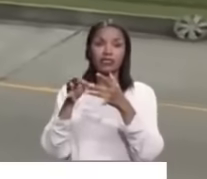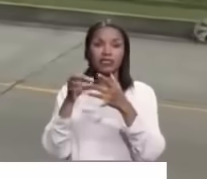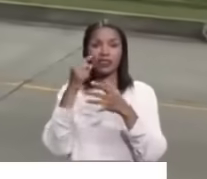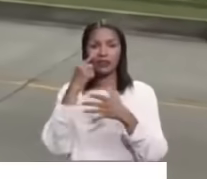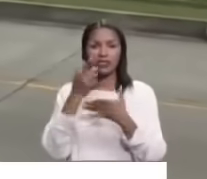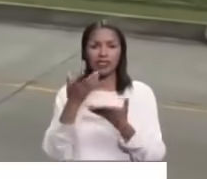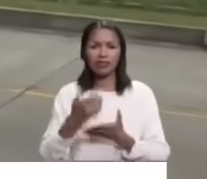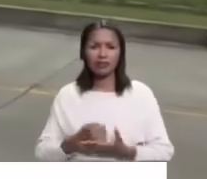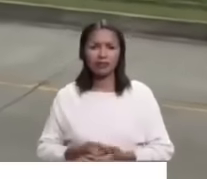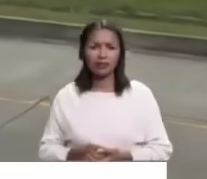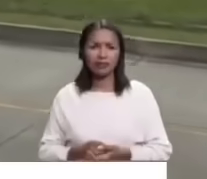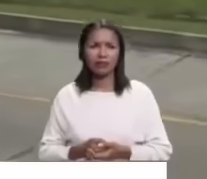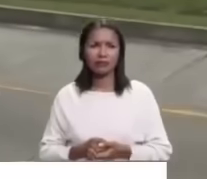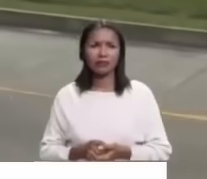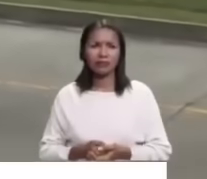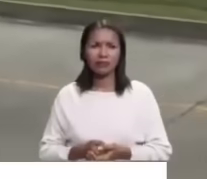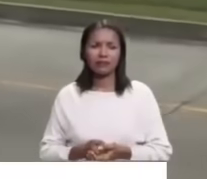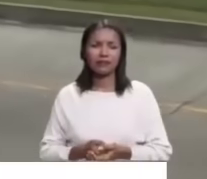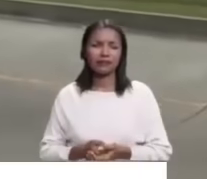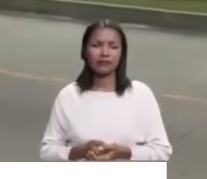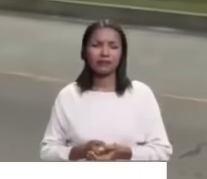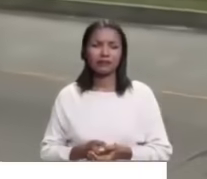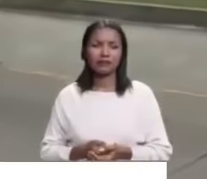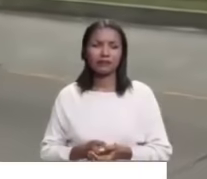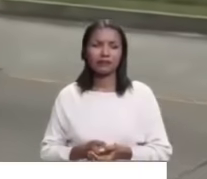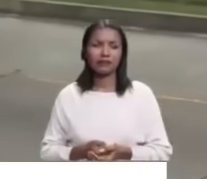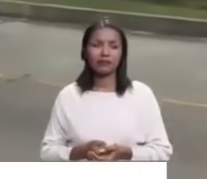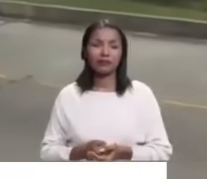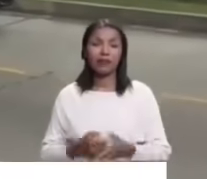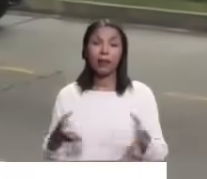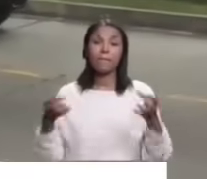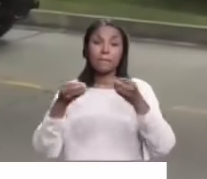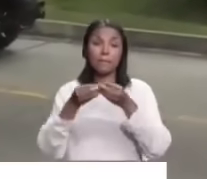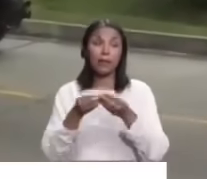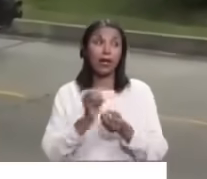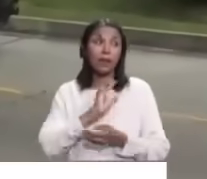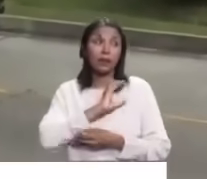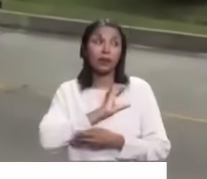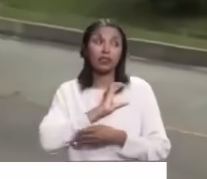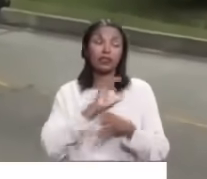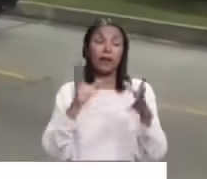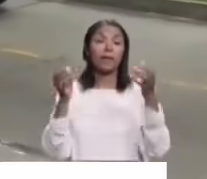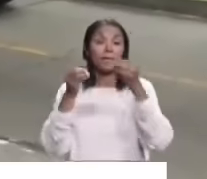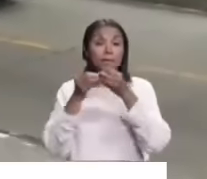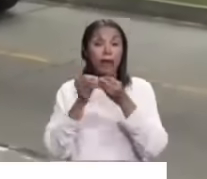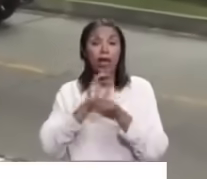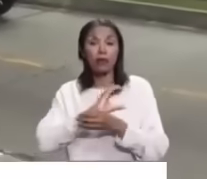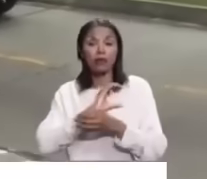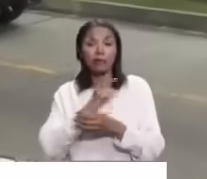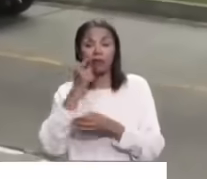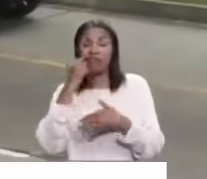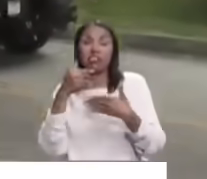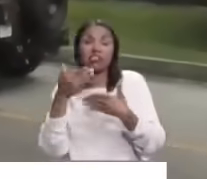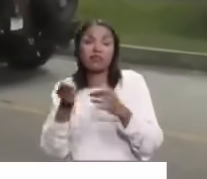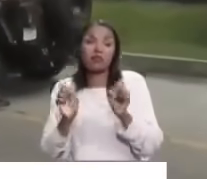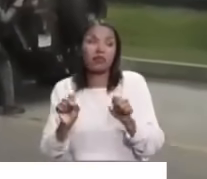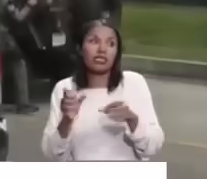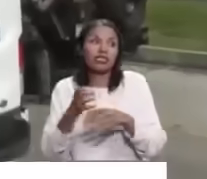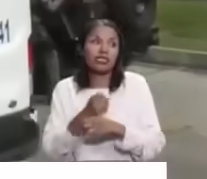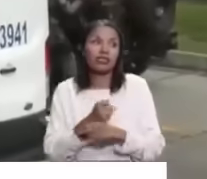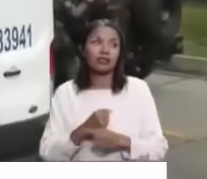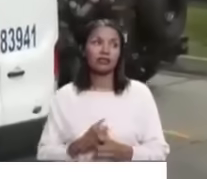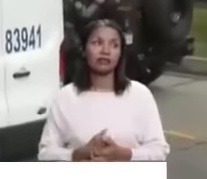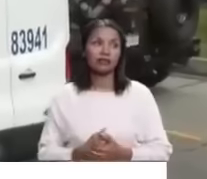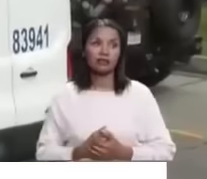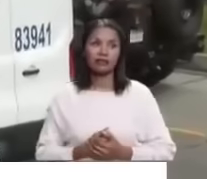que va llegando aquí de la Policía Nacional, con más refuerzos, más policías están llegando a la zona para ayudar